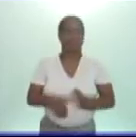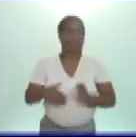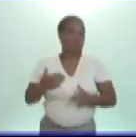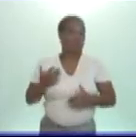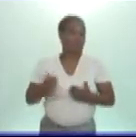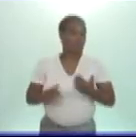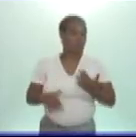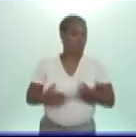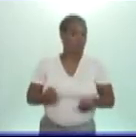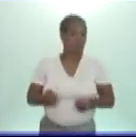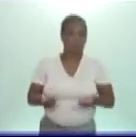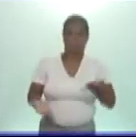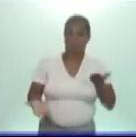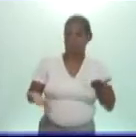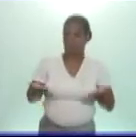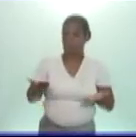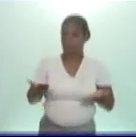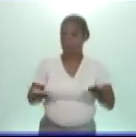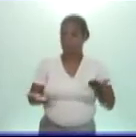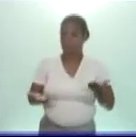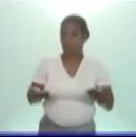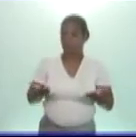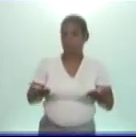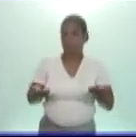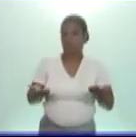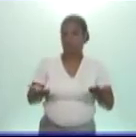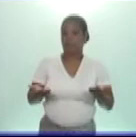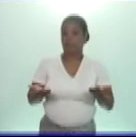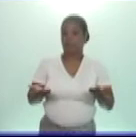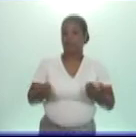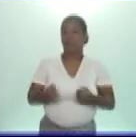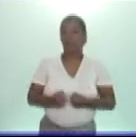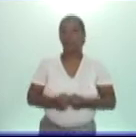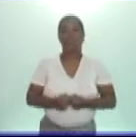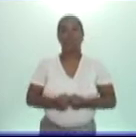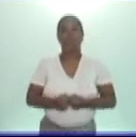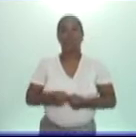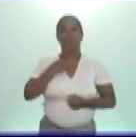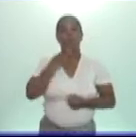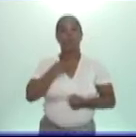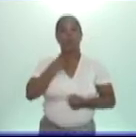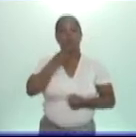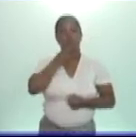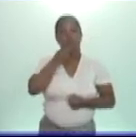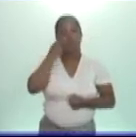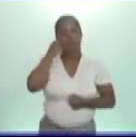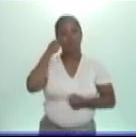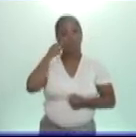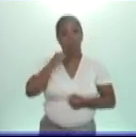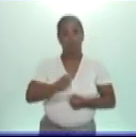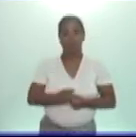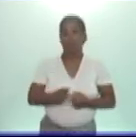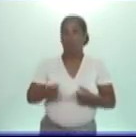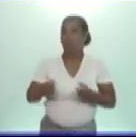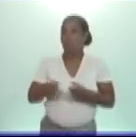este caso de una balanza que está en equilibrio, y como ustedes ven hay un grupo de